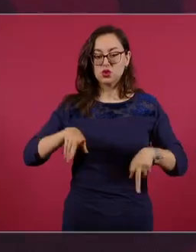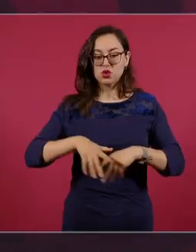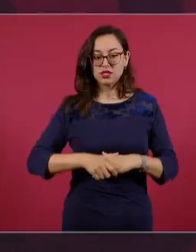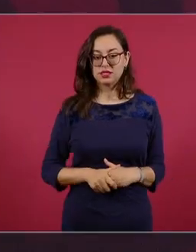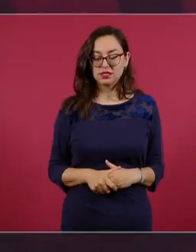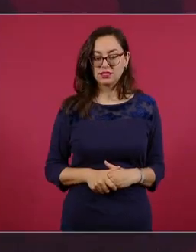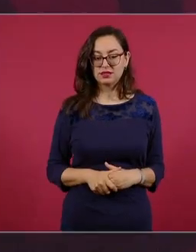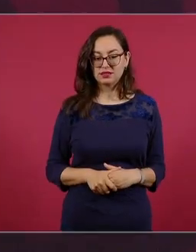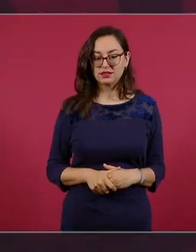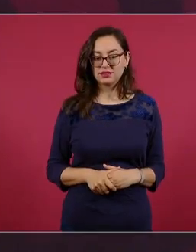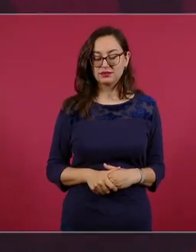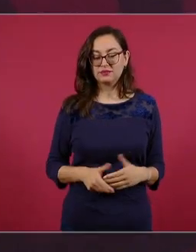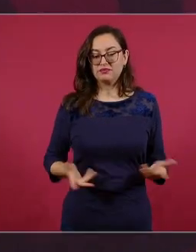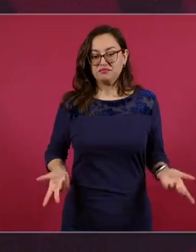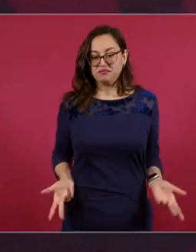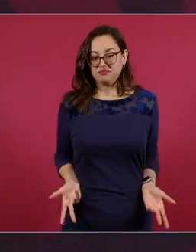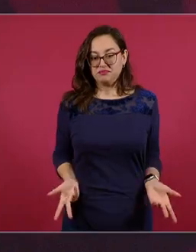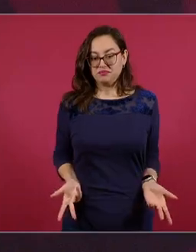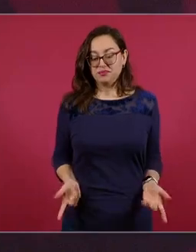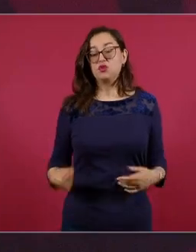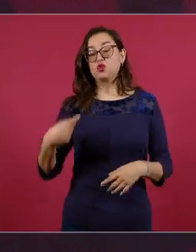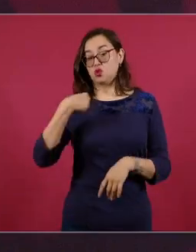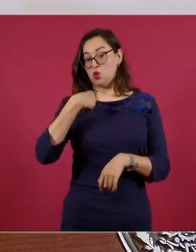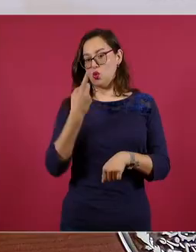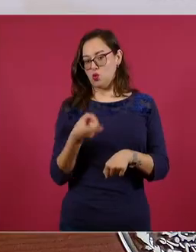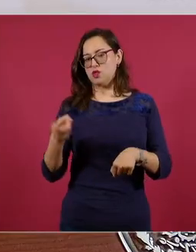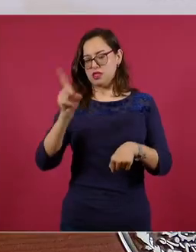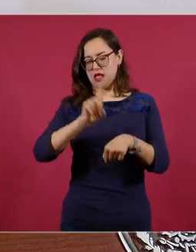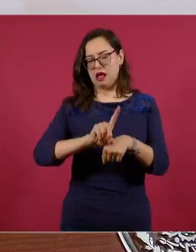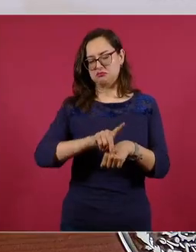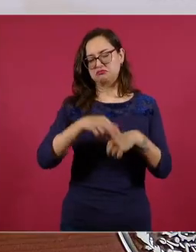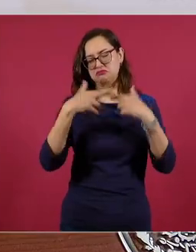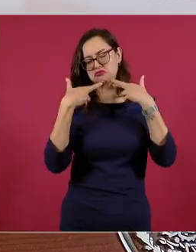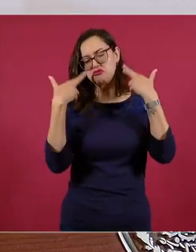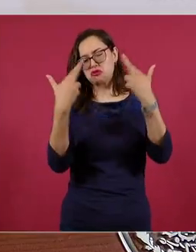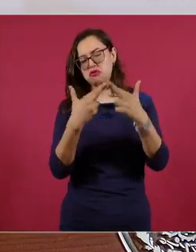y les dije, no se vayan a dejar timar,